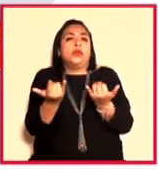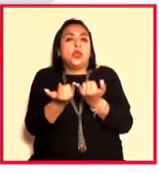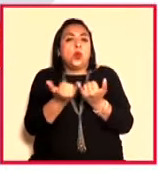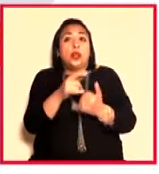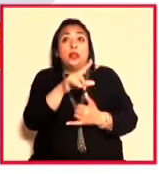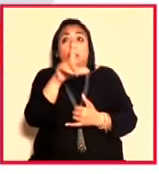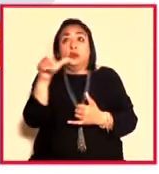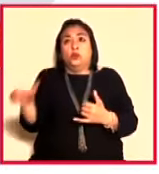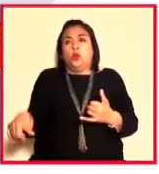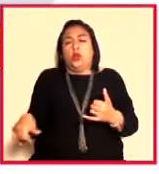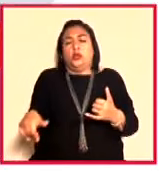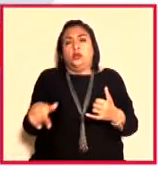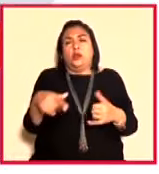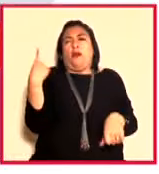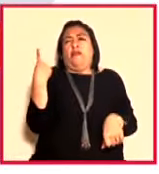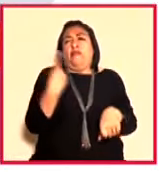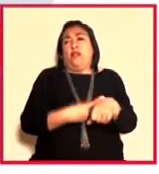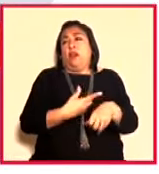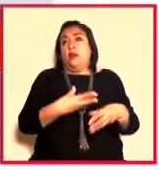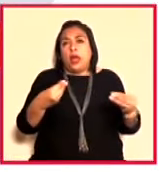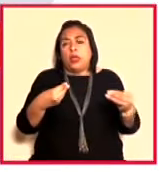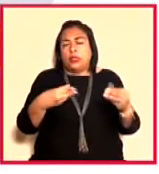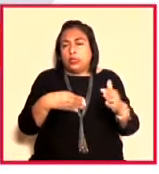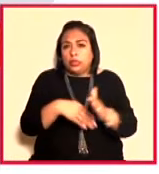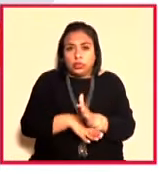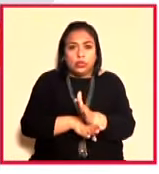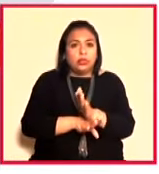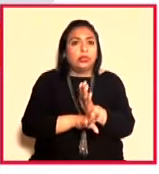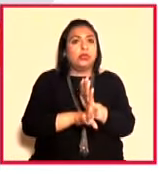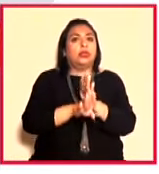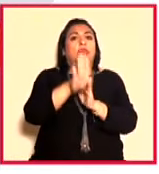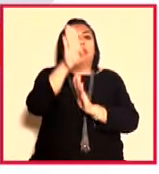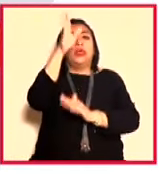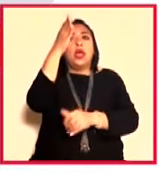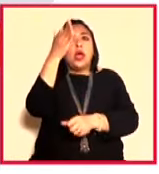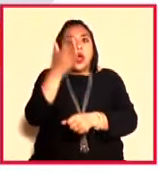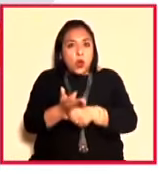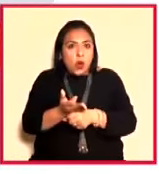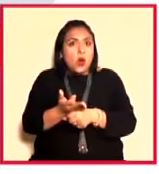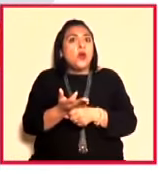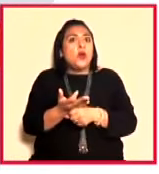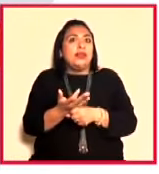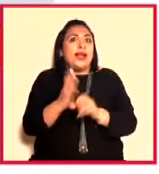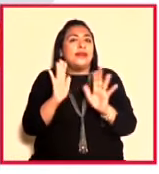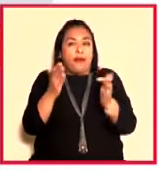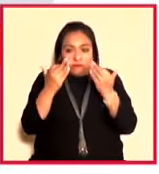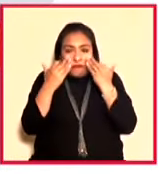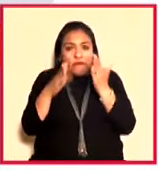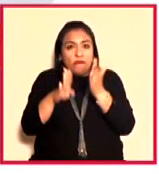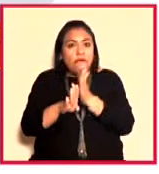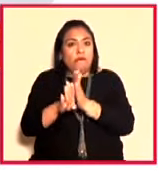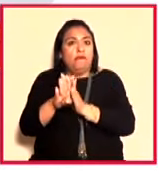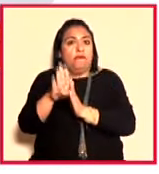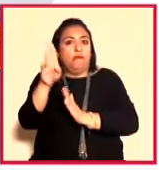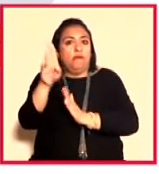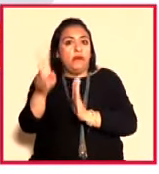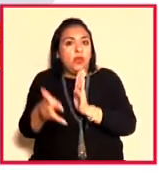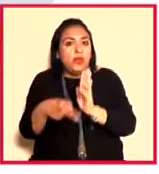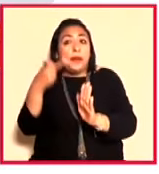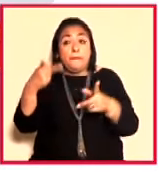el renacimiento, de alguna manera en este momento va a ser el renacimiento, y los artistas